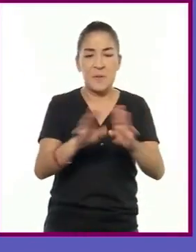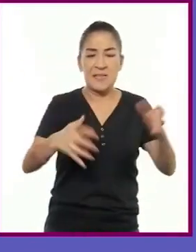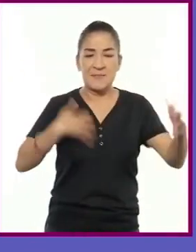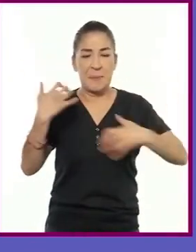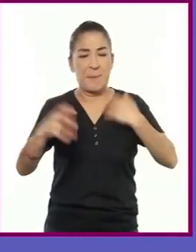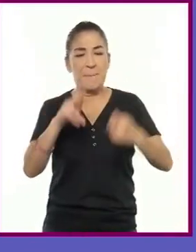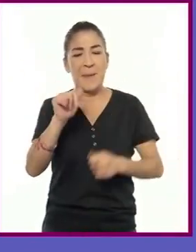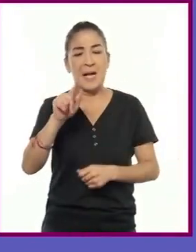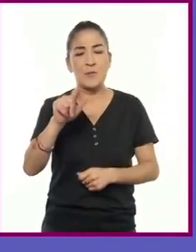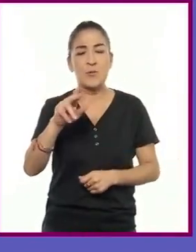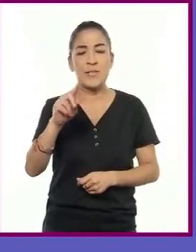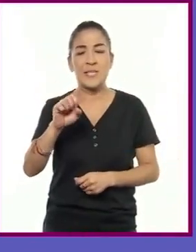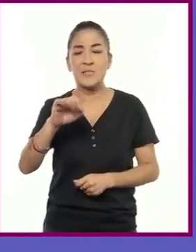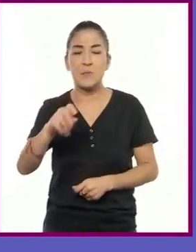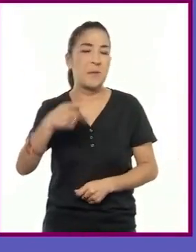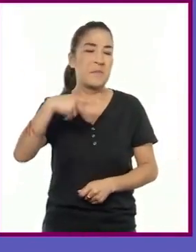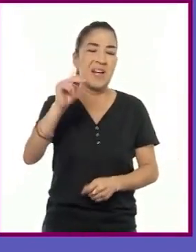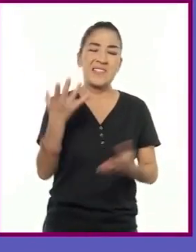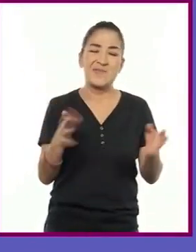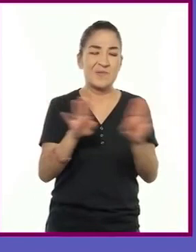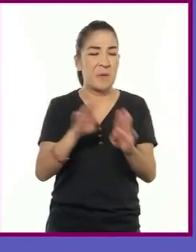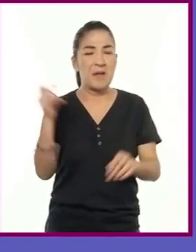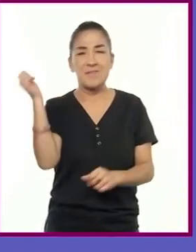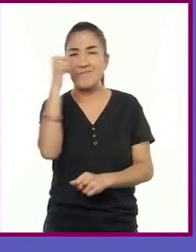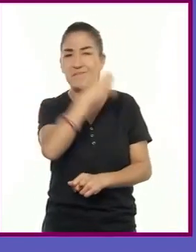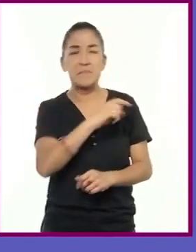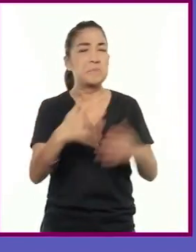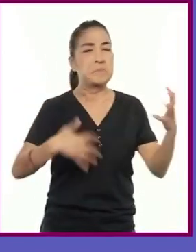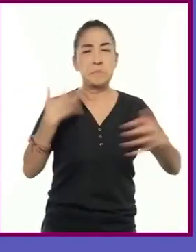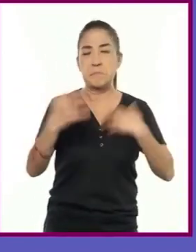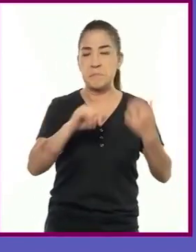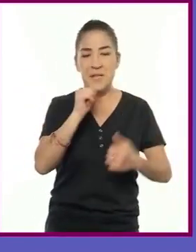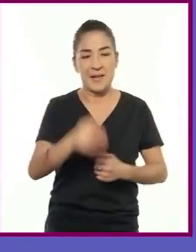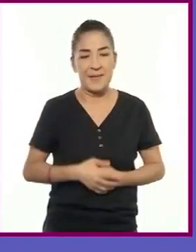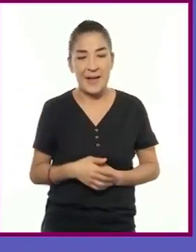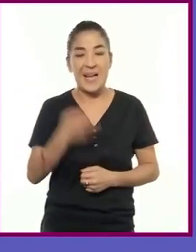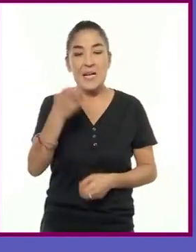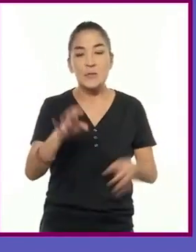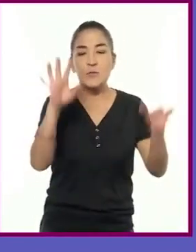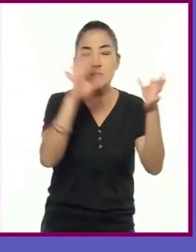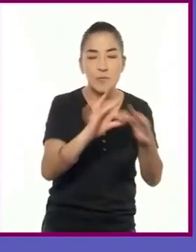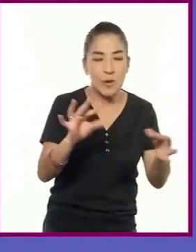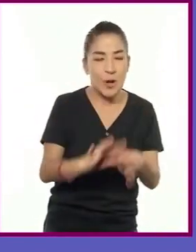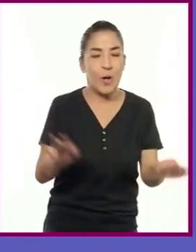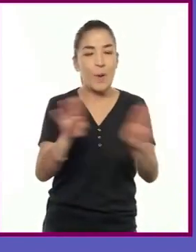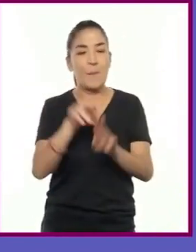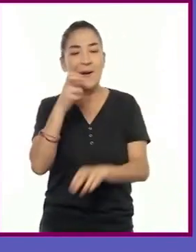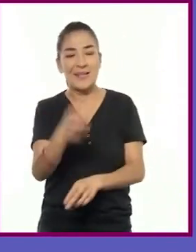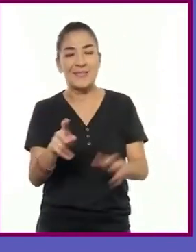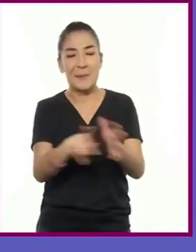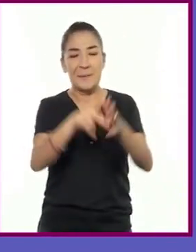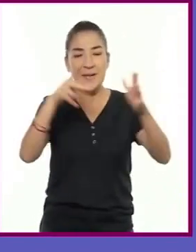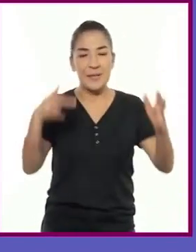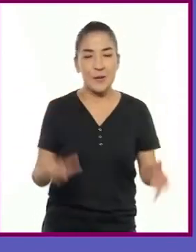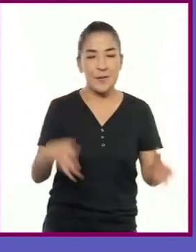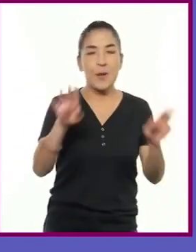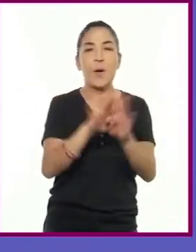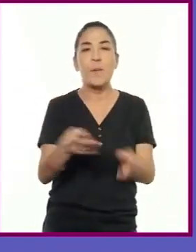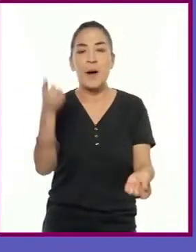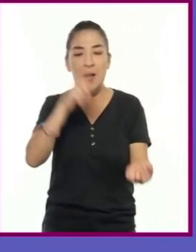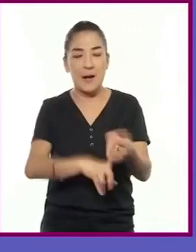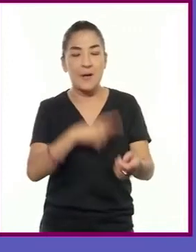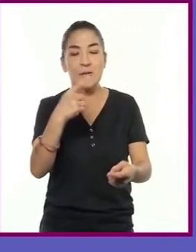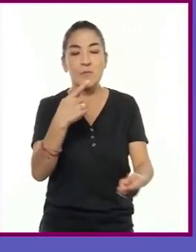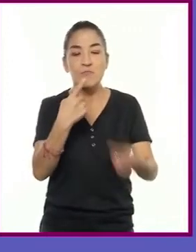se queja de las dificultades. Ella supo contar detalles sabrosos en los periódicos. Asimismo,